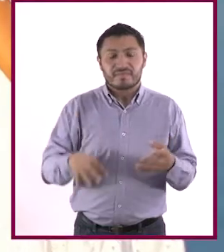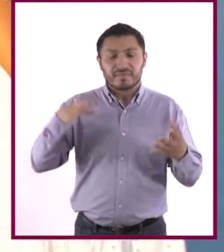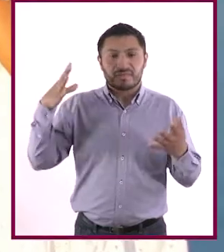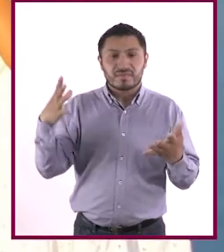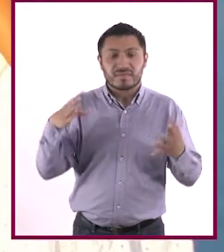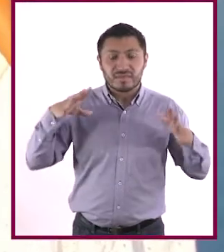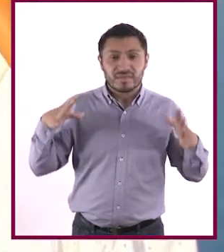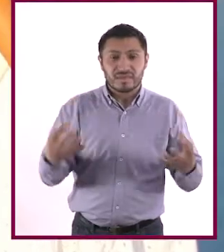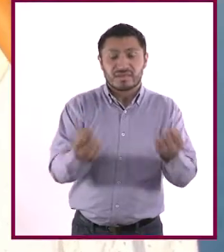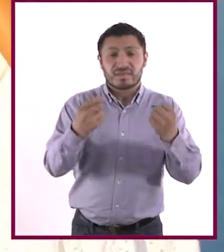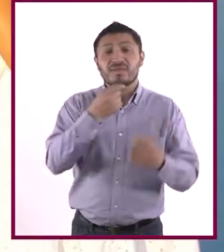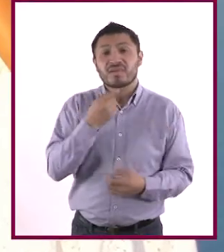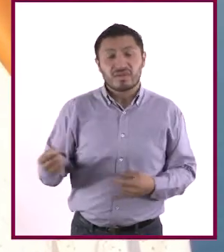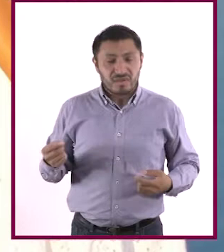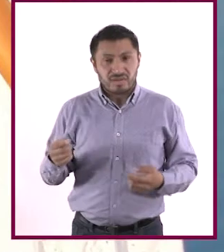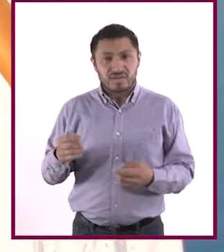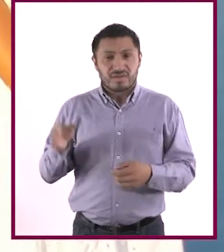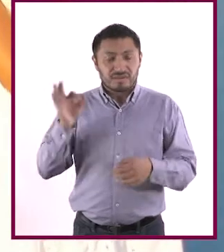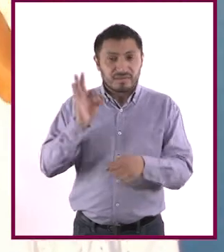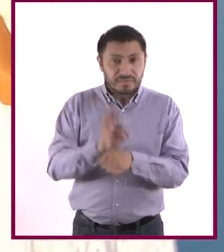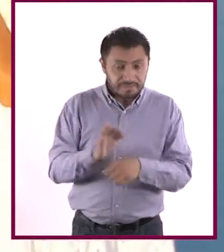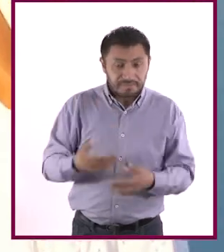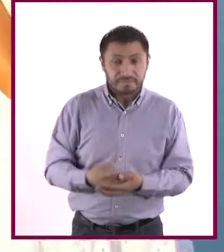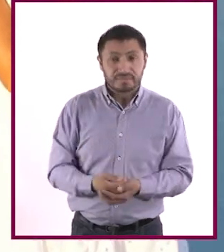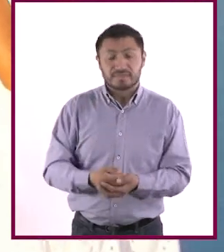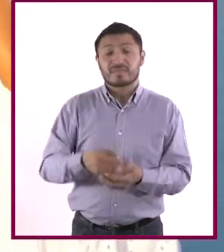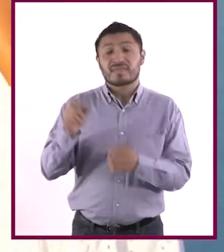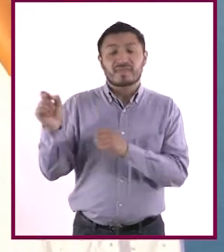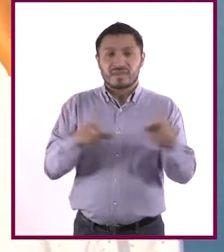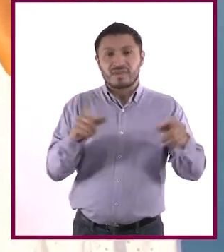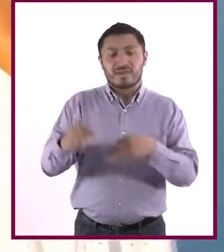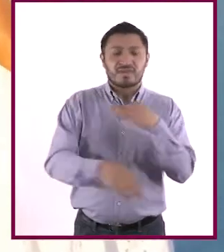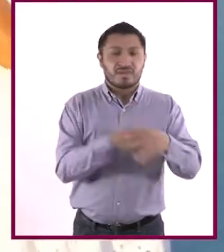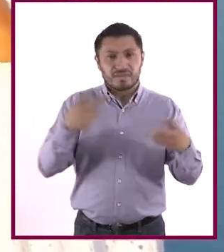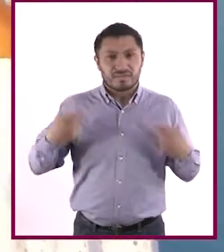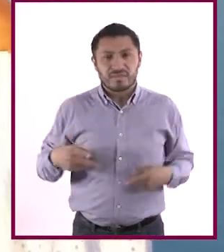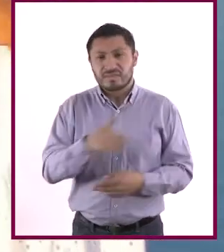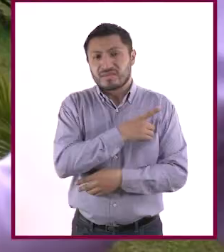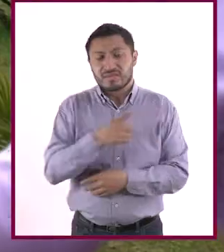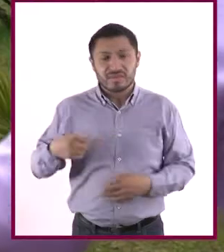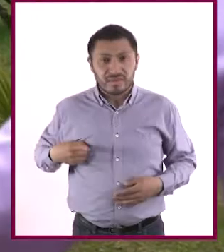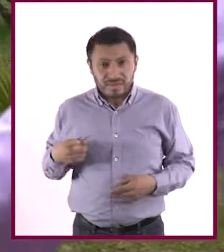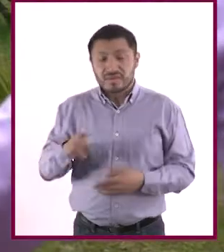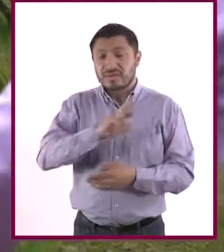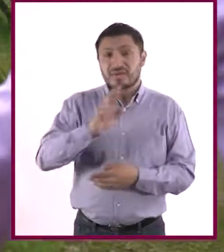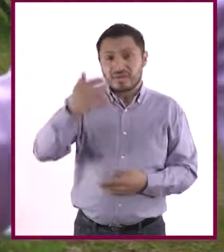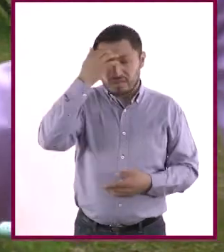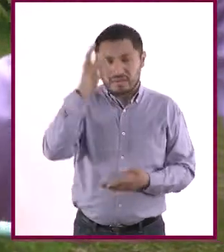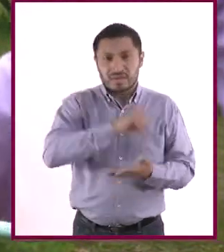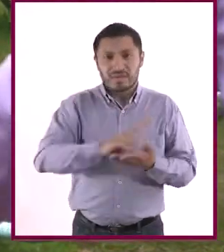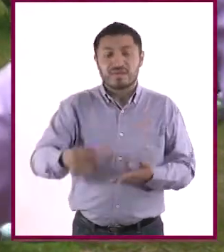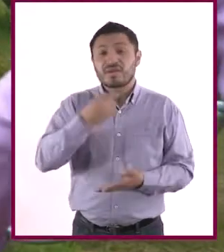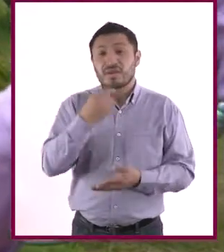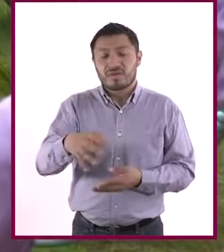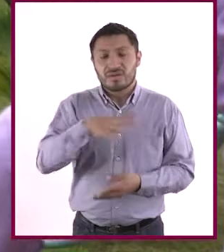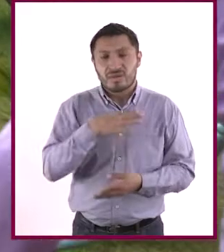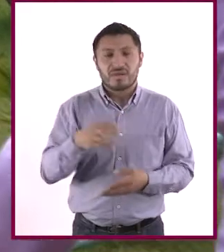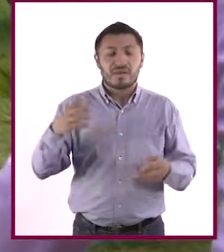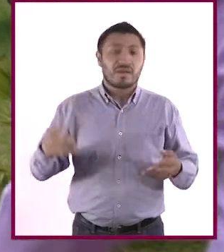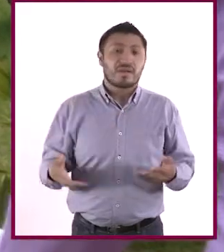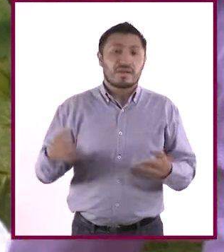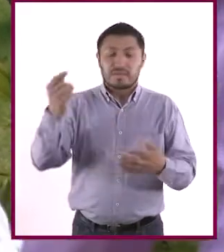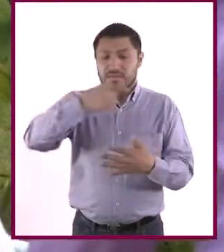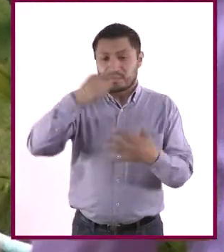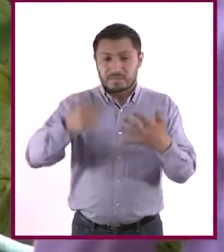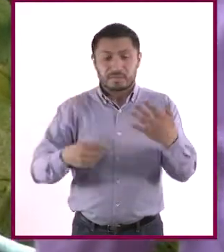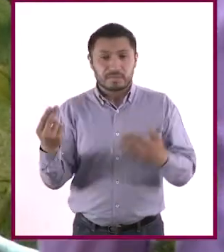Fund. La declaración expresaba que todas las personas debían reconocer el derecho de los niños de contar con los medios